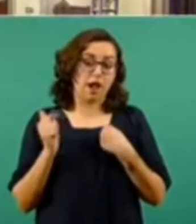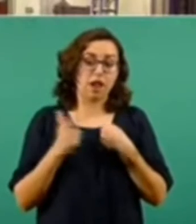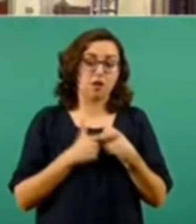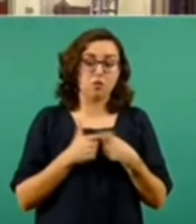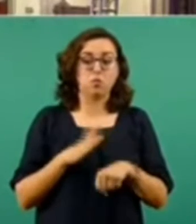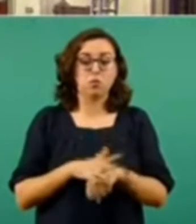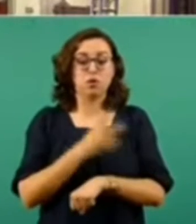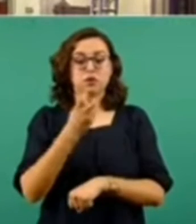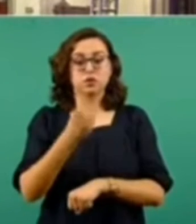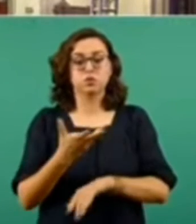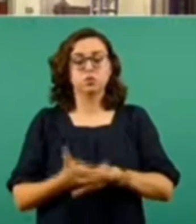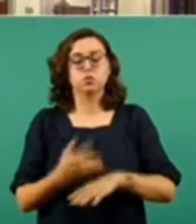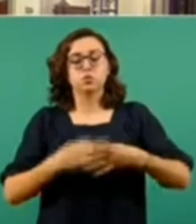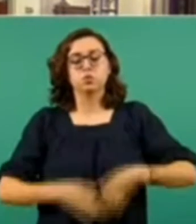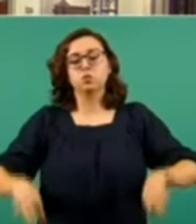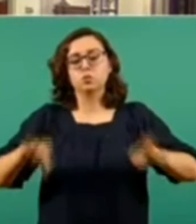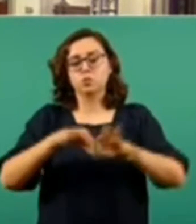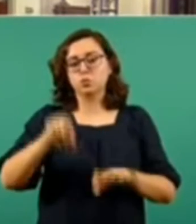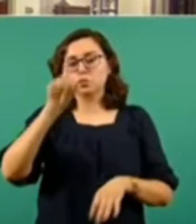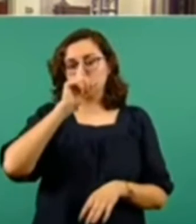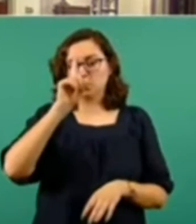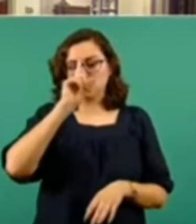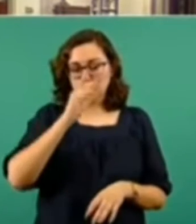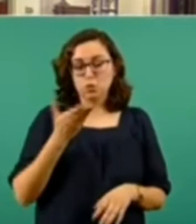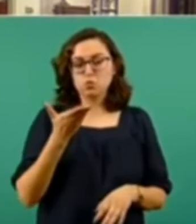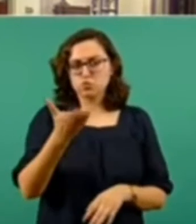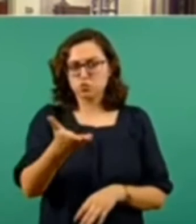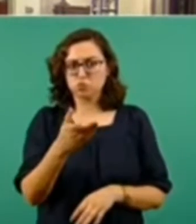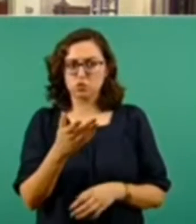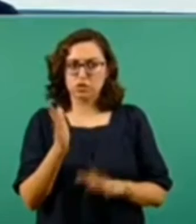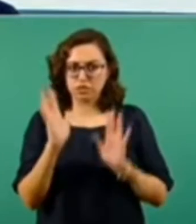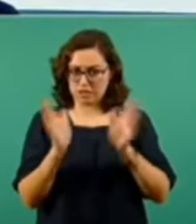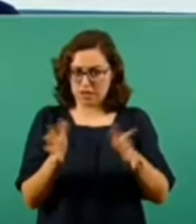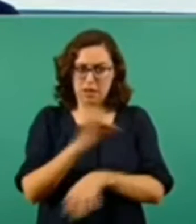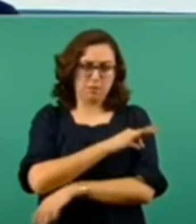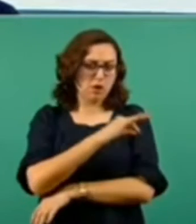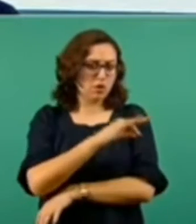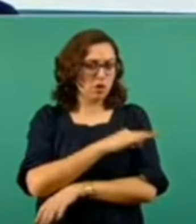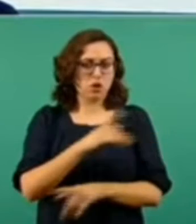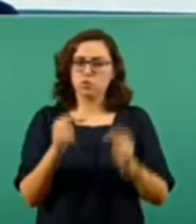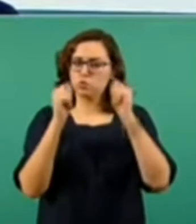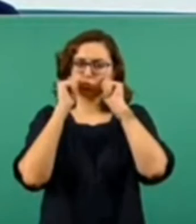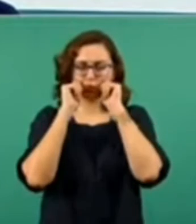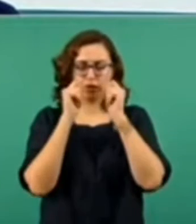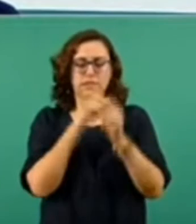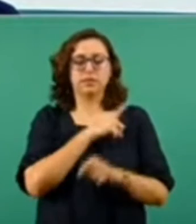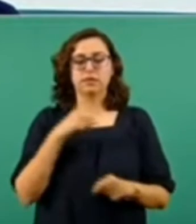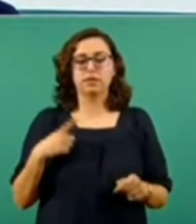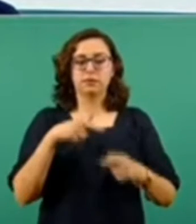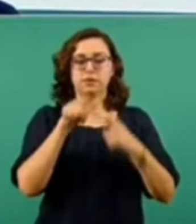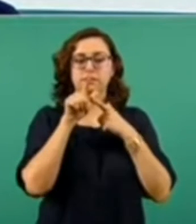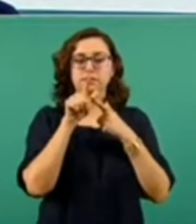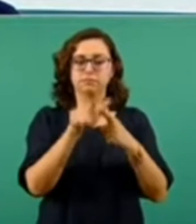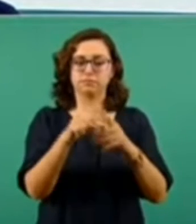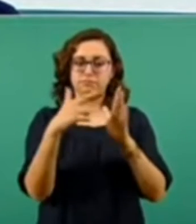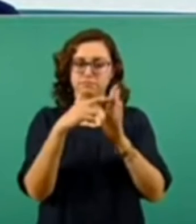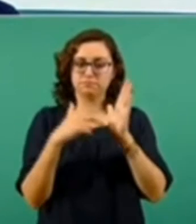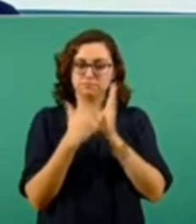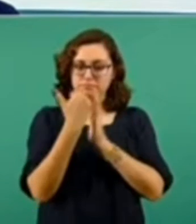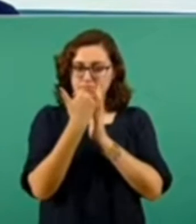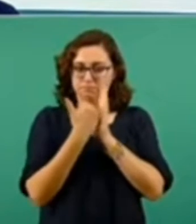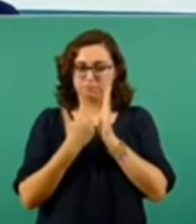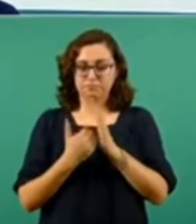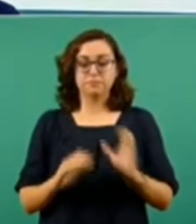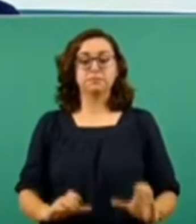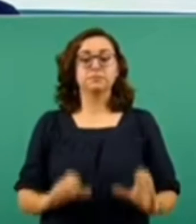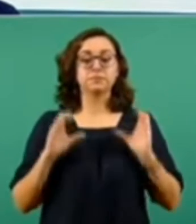la recomendación para México ha sido, más allá de que usted esté vacunado, hay que continuar implementando las medidas de prevención. En la medida